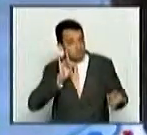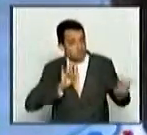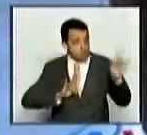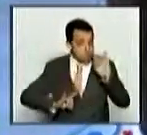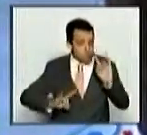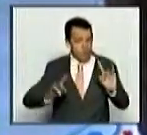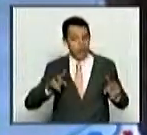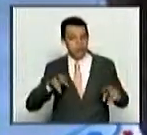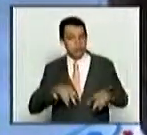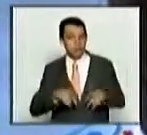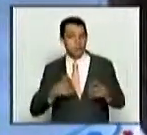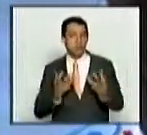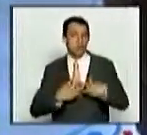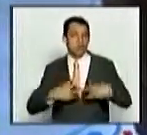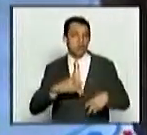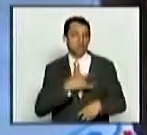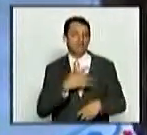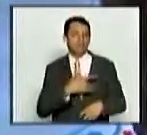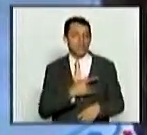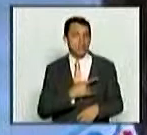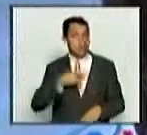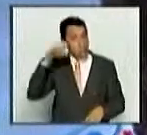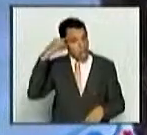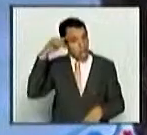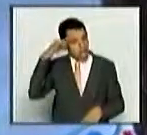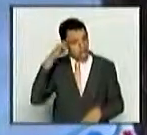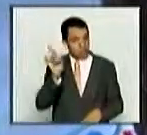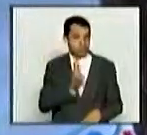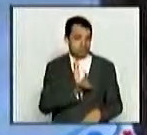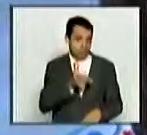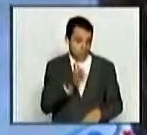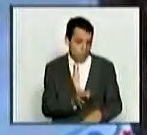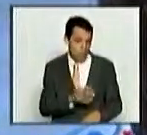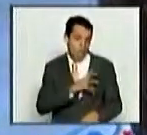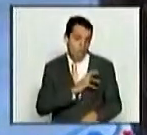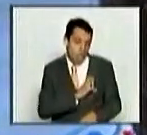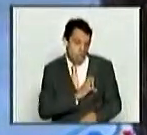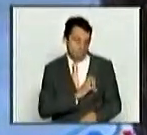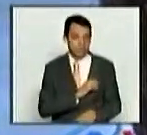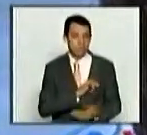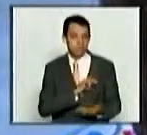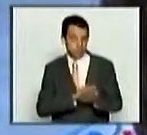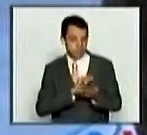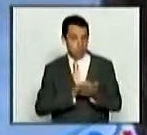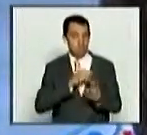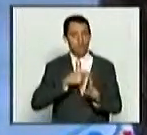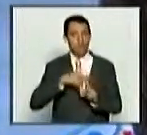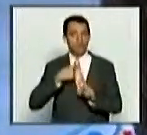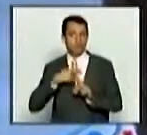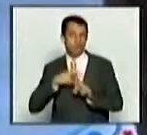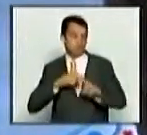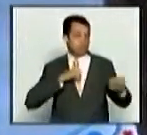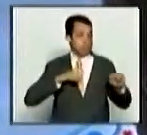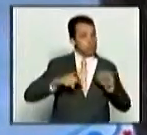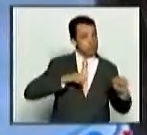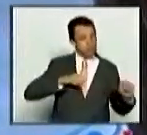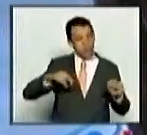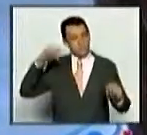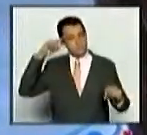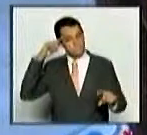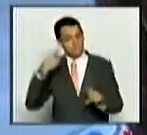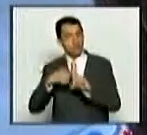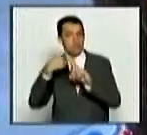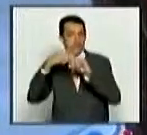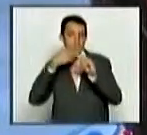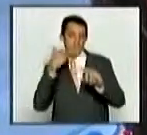lo que pensamos y lo que sentimos. Entonces es muy importante que constantemente estemos reevaluando la forma en la que pensamos y sentimos frente a